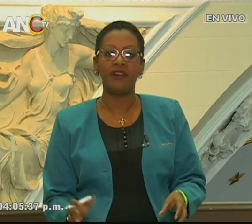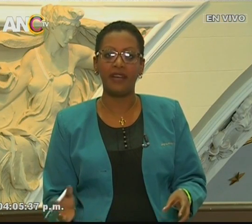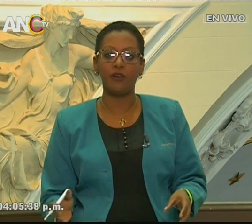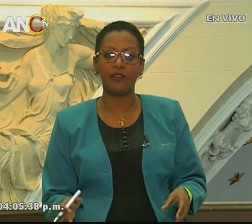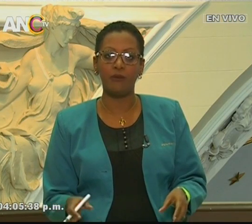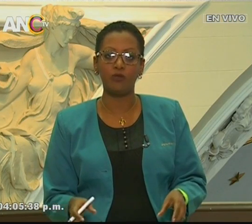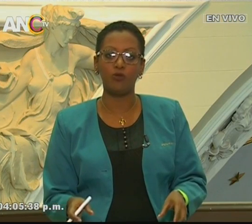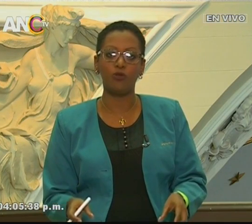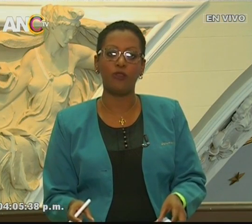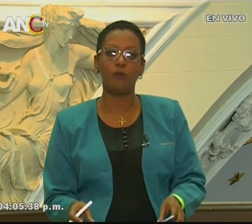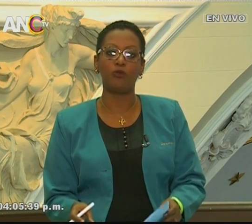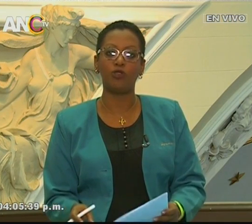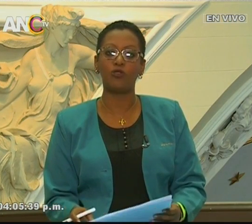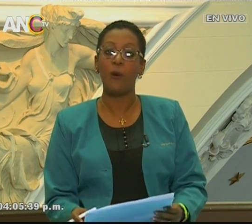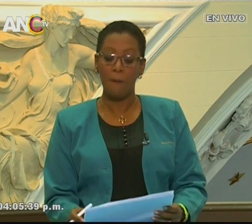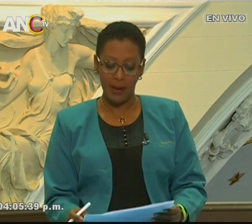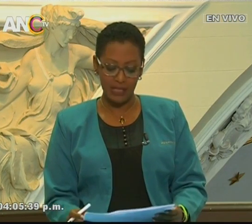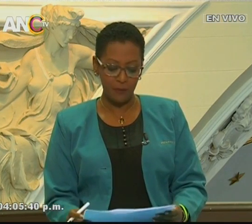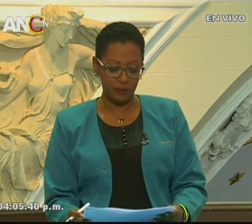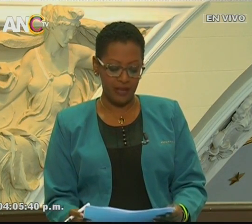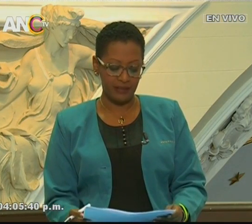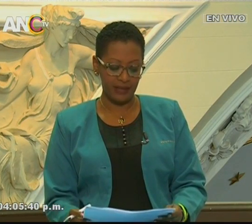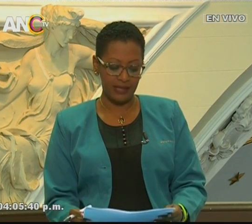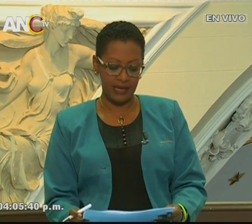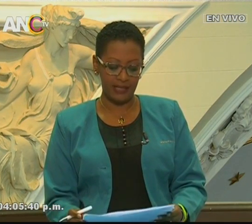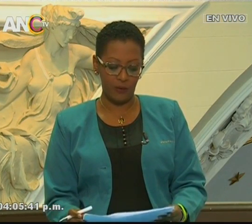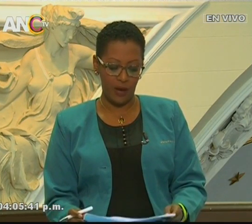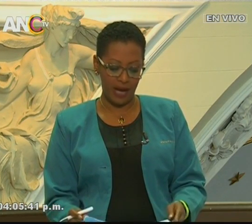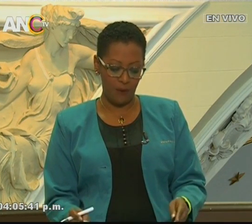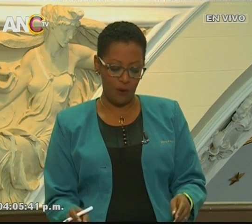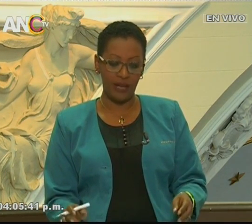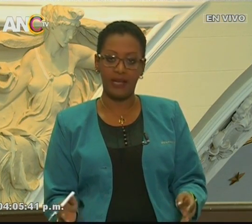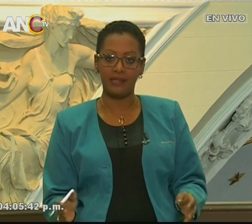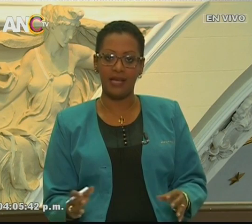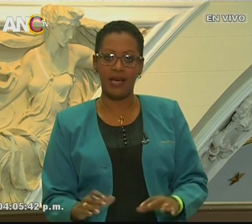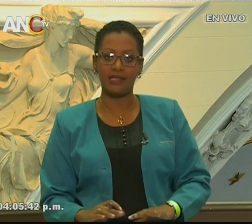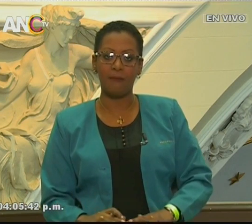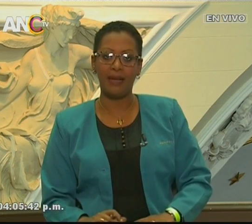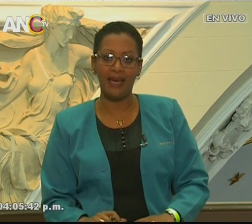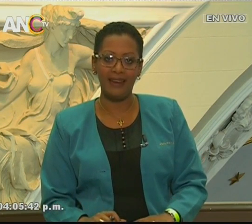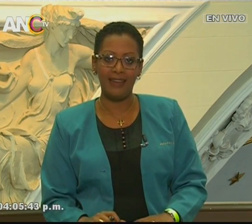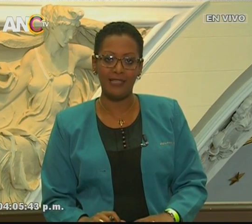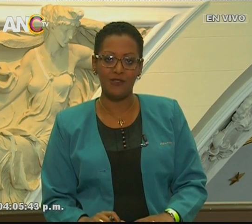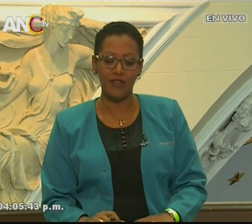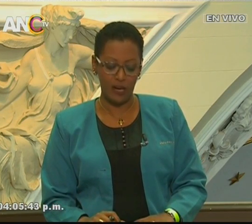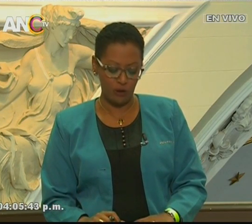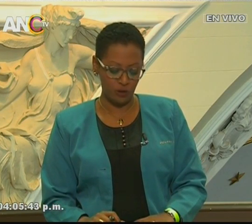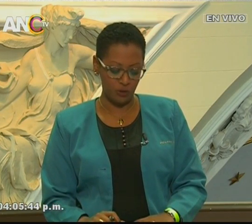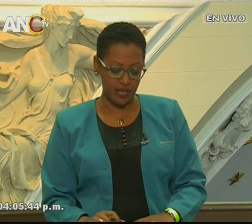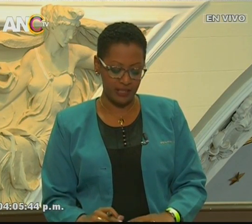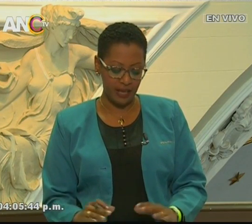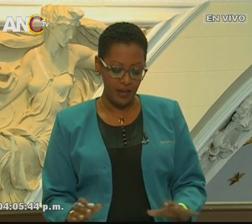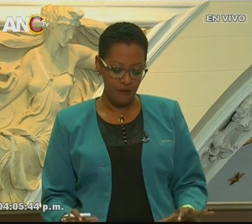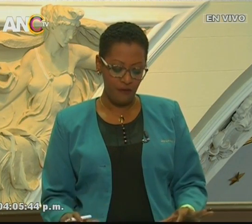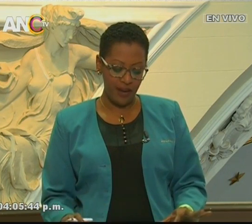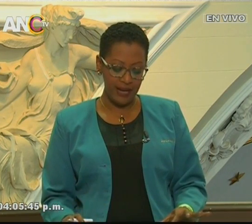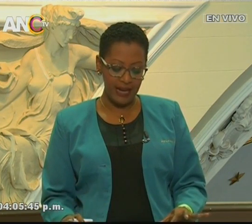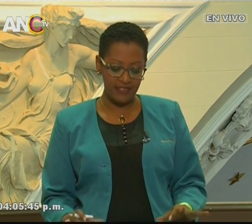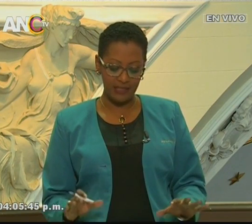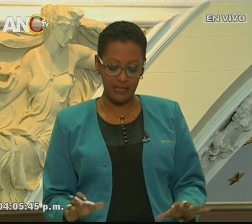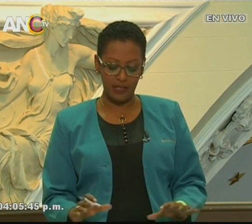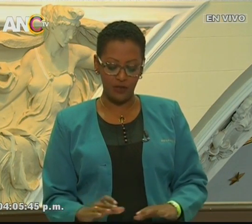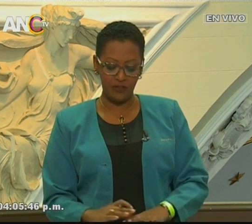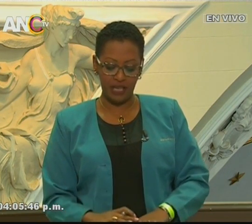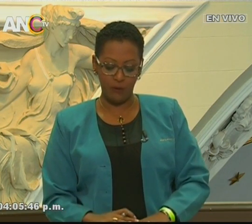puntos. Recordemos, uno de los puntos más importantes que se llevó a cabo en esta Asamblea Nacional Constituyente fue